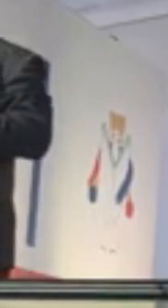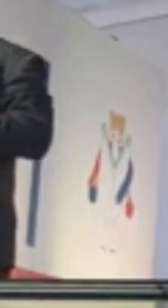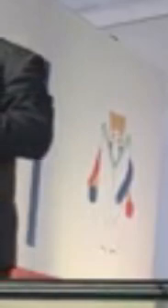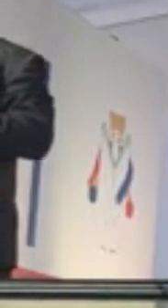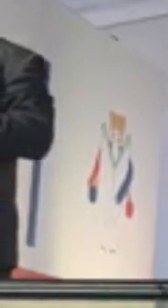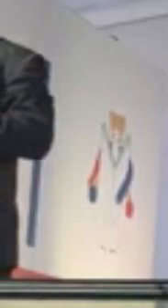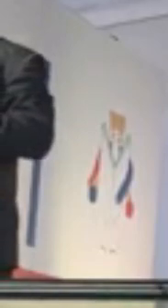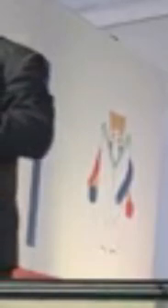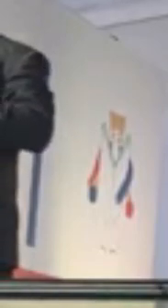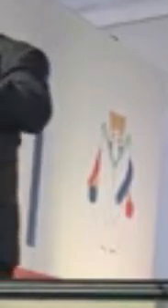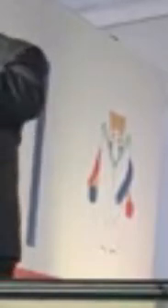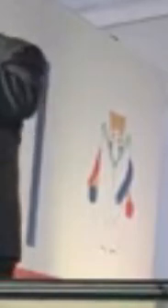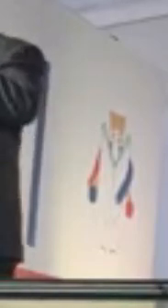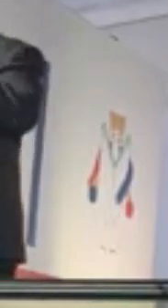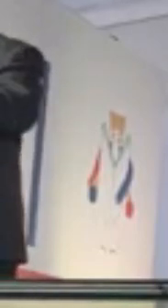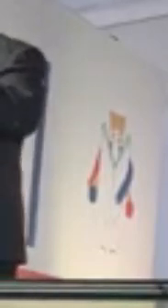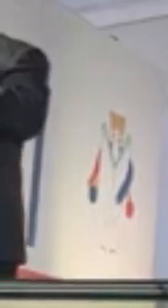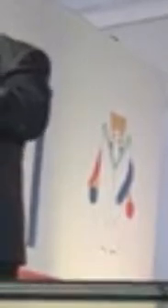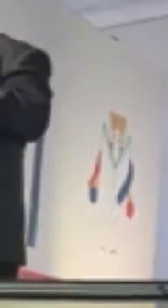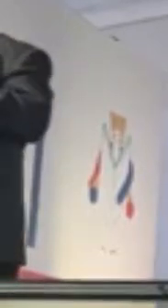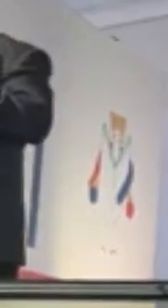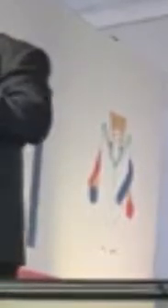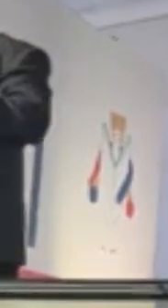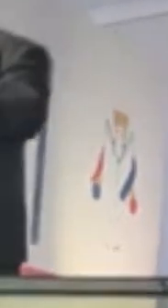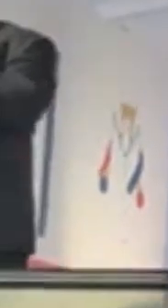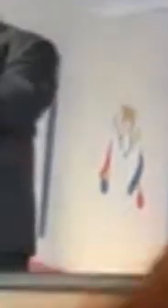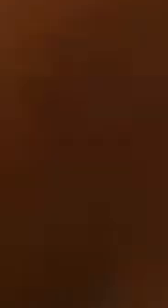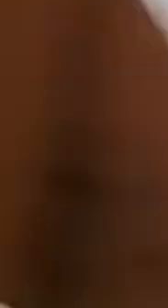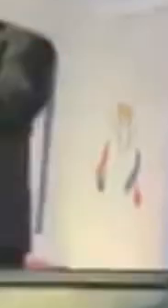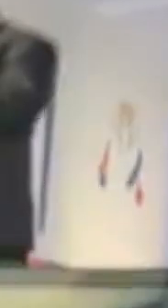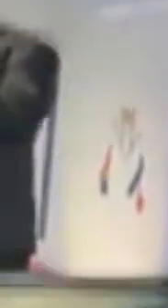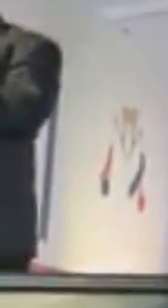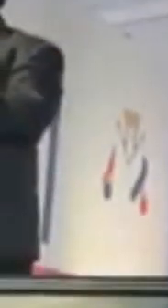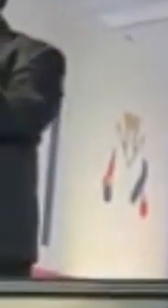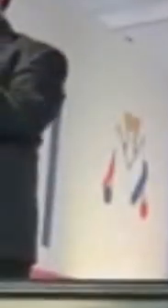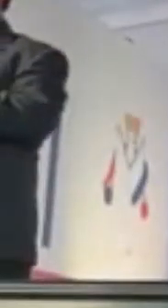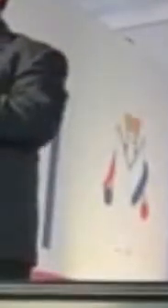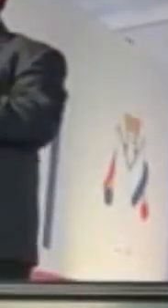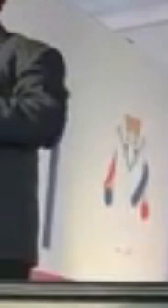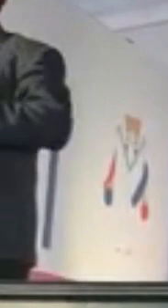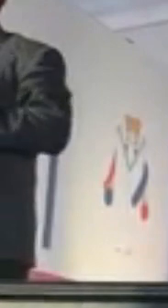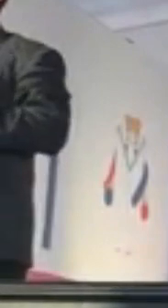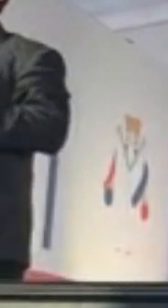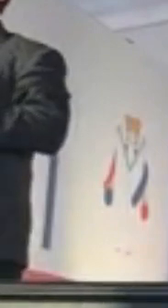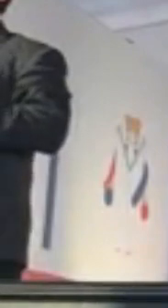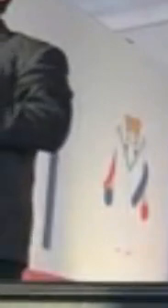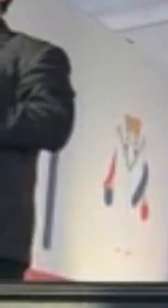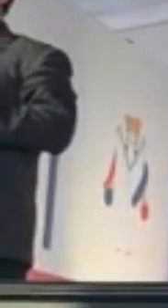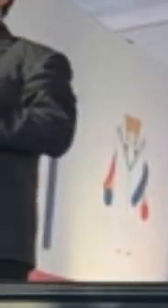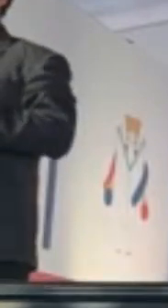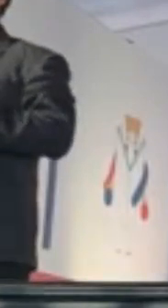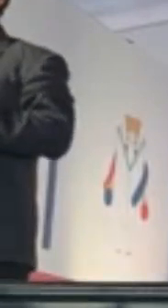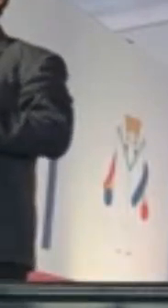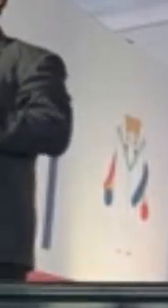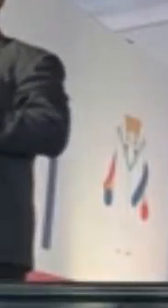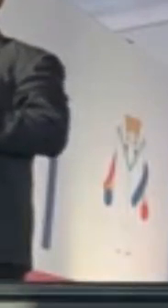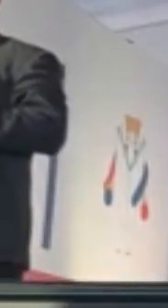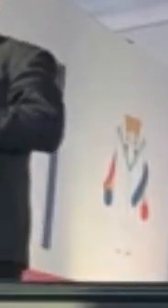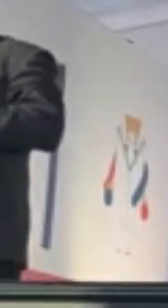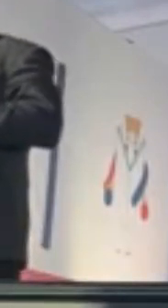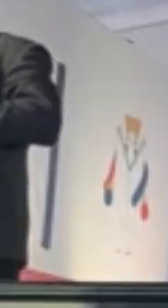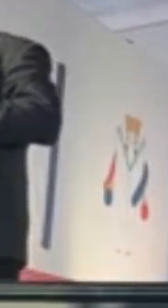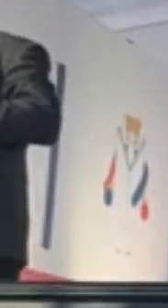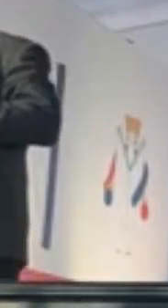¿Me sigo de frente o contesto? Yo creo que de una vez para... Sí, de una vez. Bueno, yo soy española